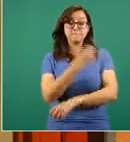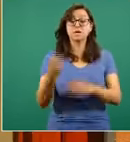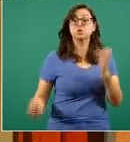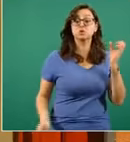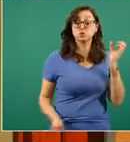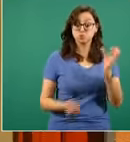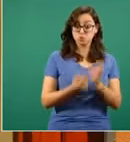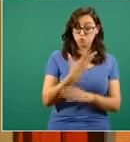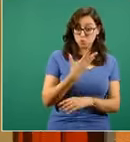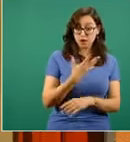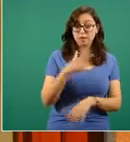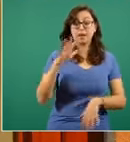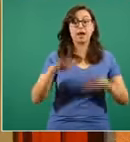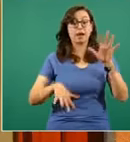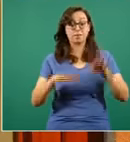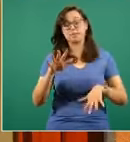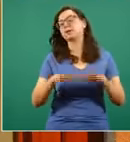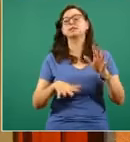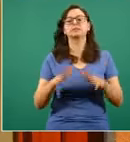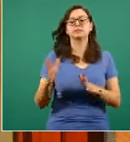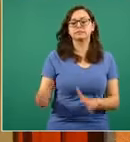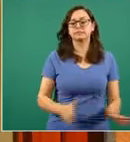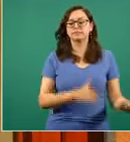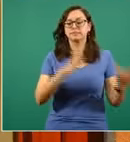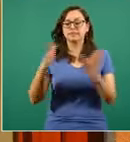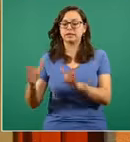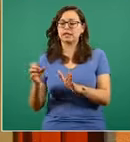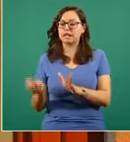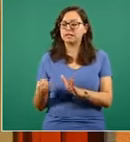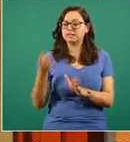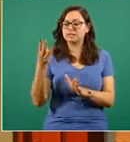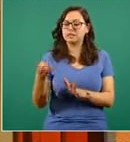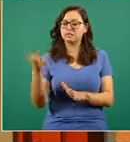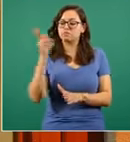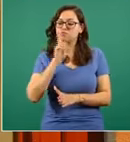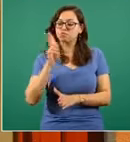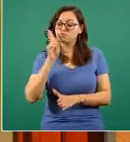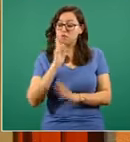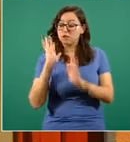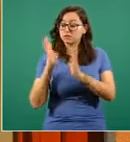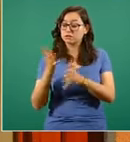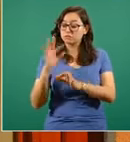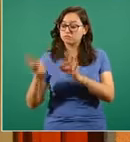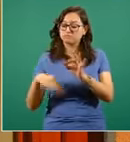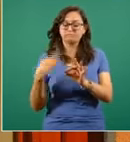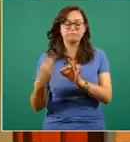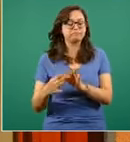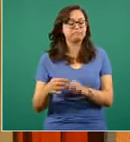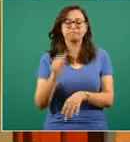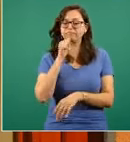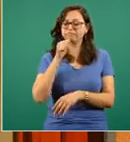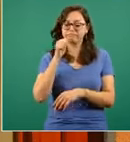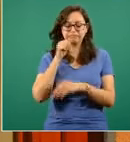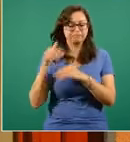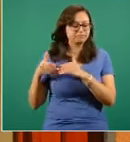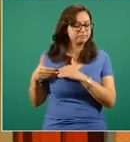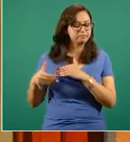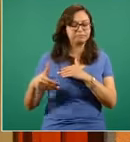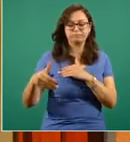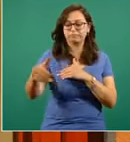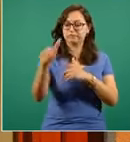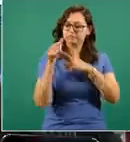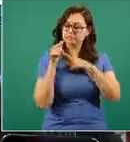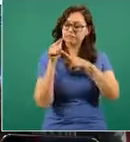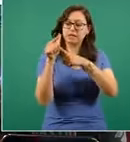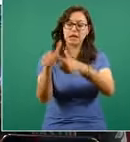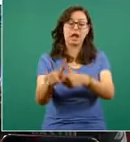muchas de ellas con ensayos 3 que todavía se van a prolongar en el tiempo. Prácticamente todas las que están disponibles en el mundo